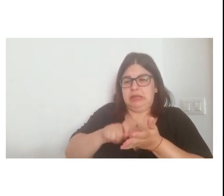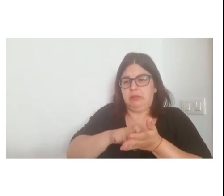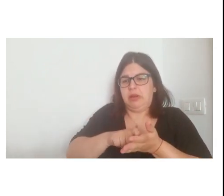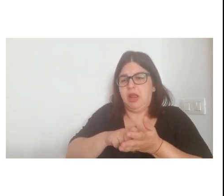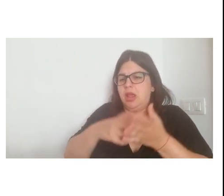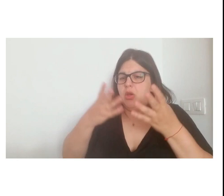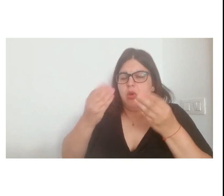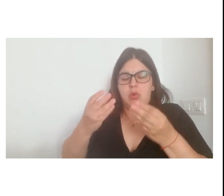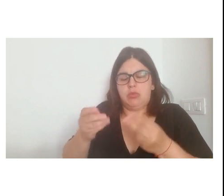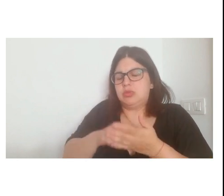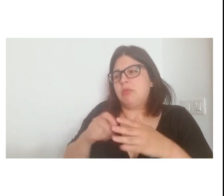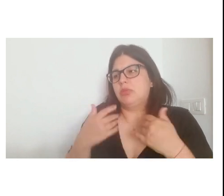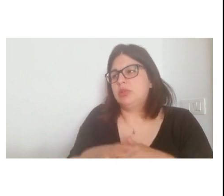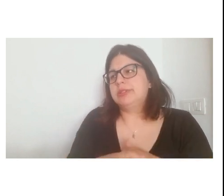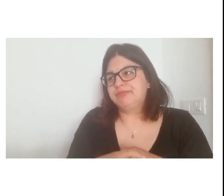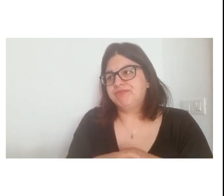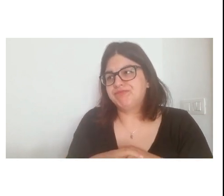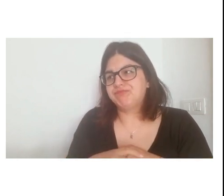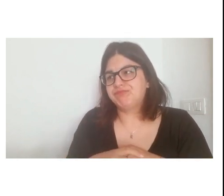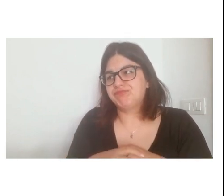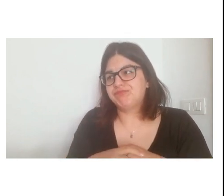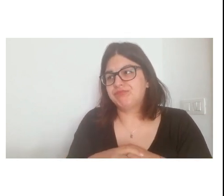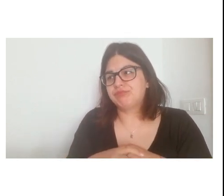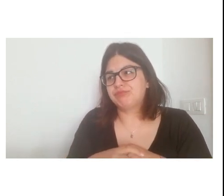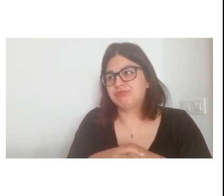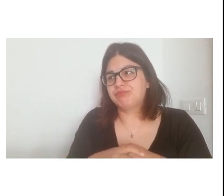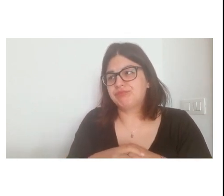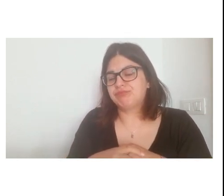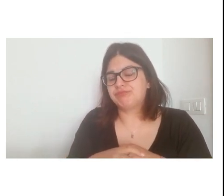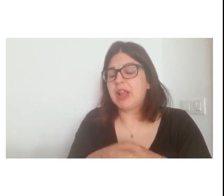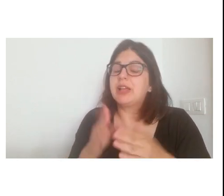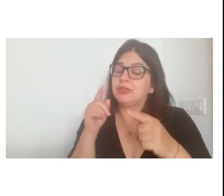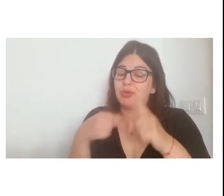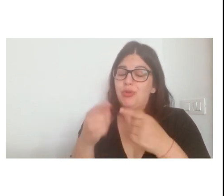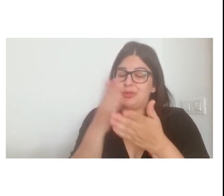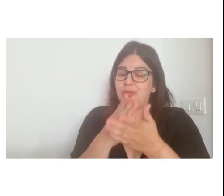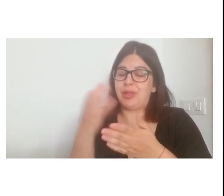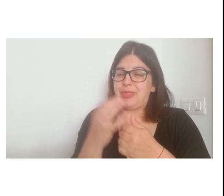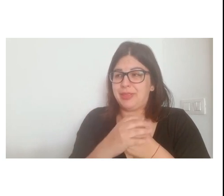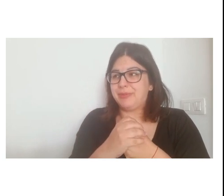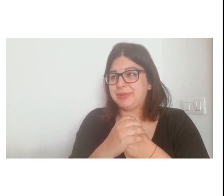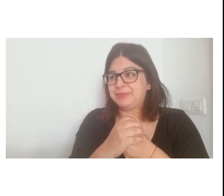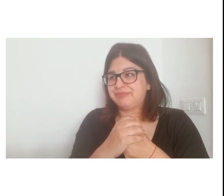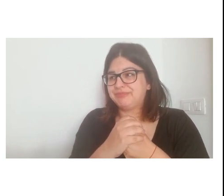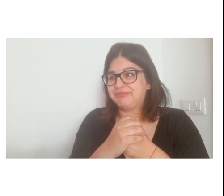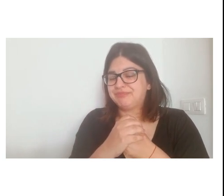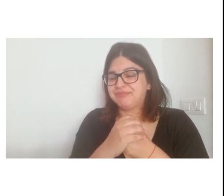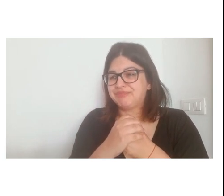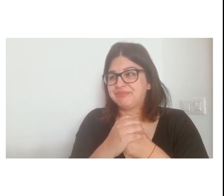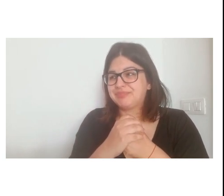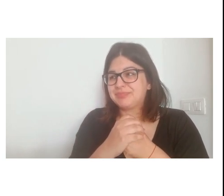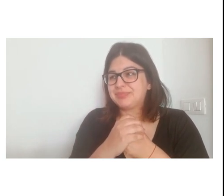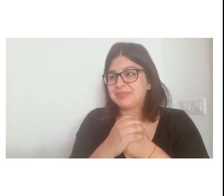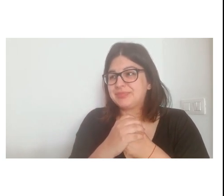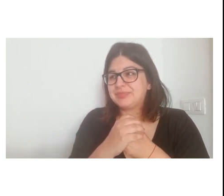moitos apuntes, tiñas que levar todo moi ao día. Sí. Unha pena que se vaya. Sí, era moi